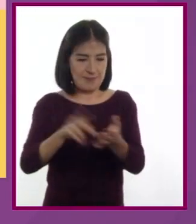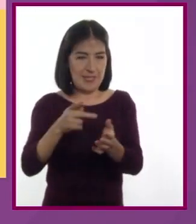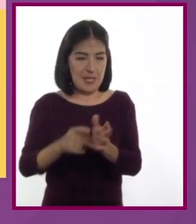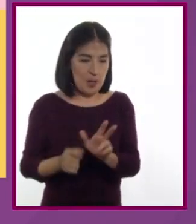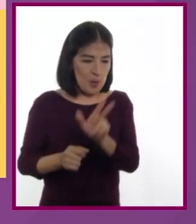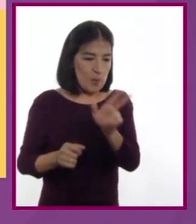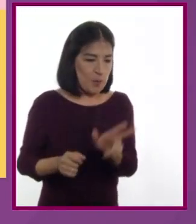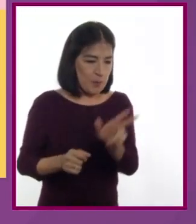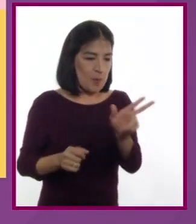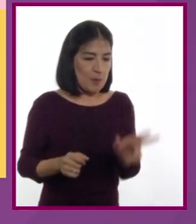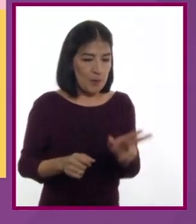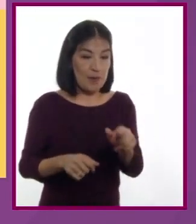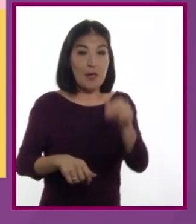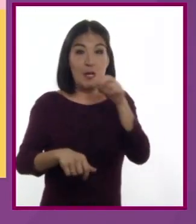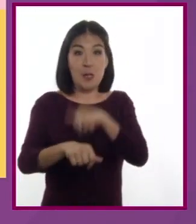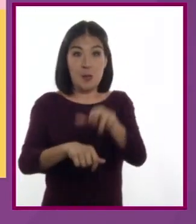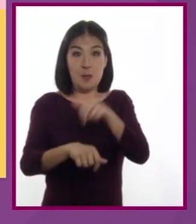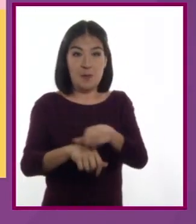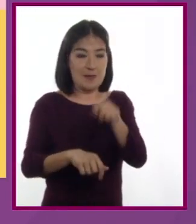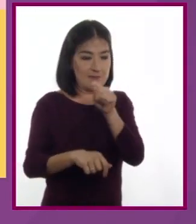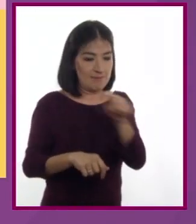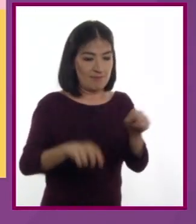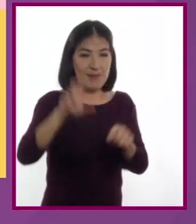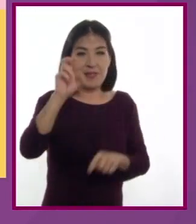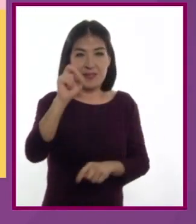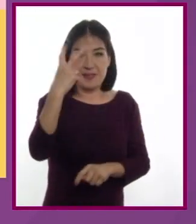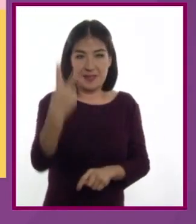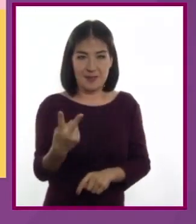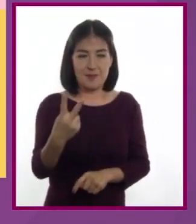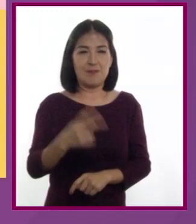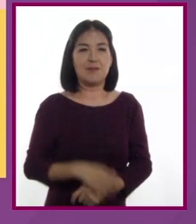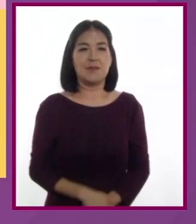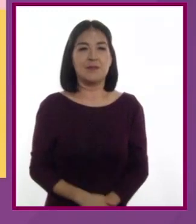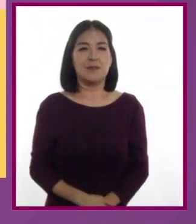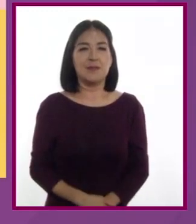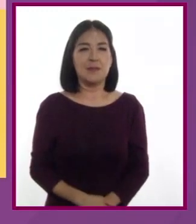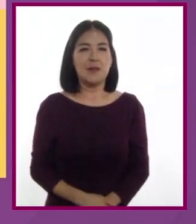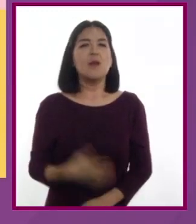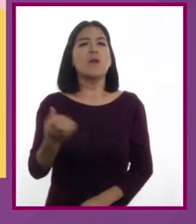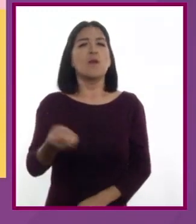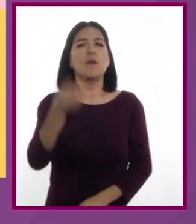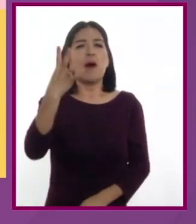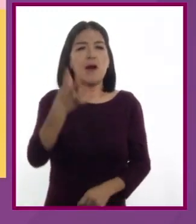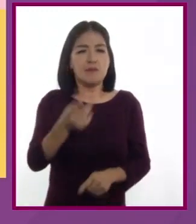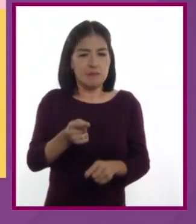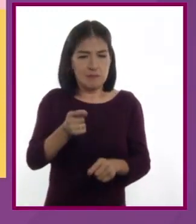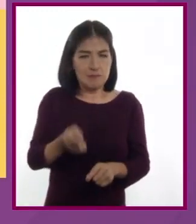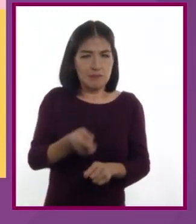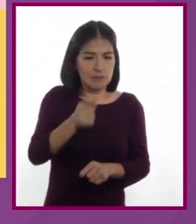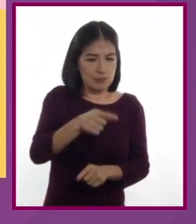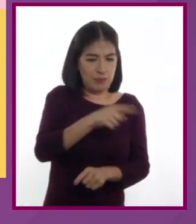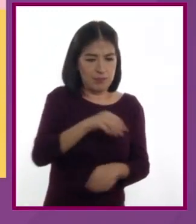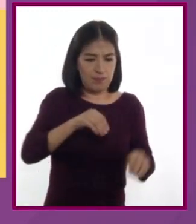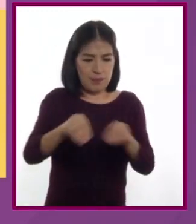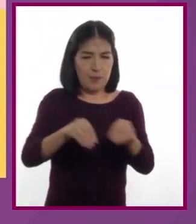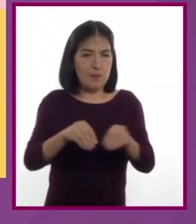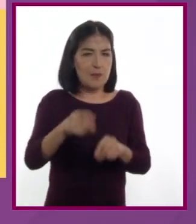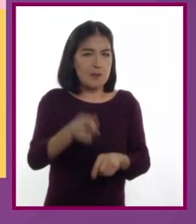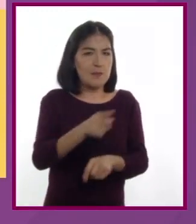al número 32 negativo, ¿de cuántas unidades fue cada movimiento?